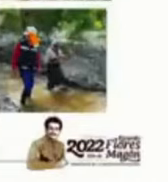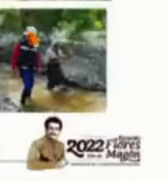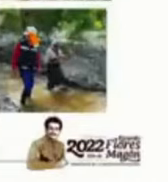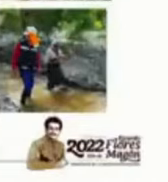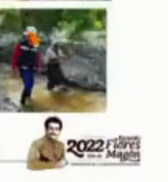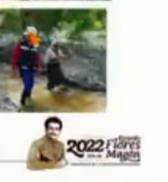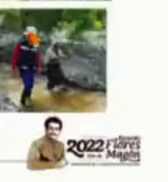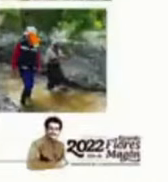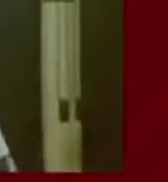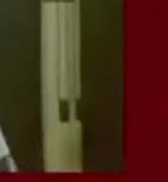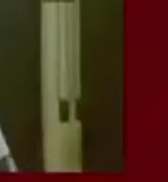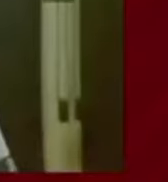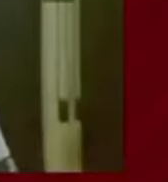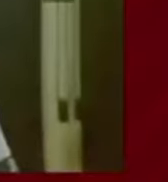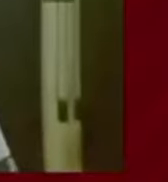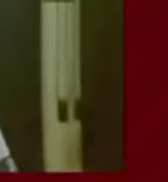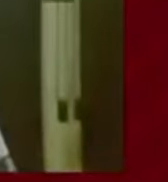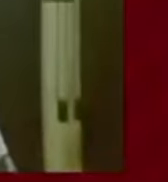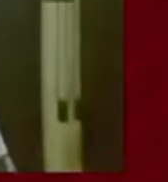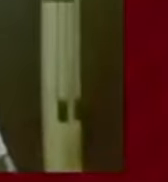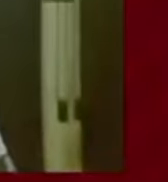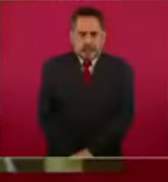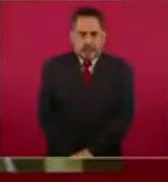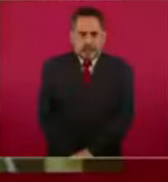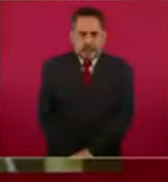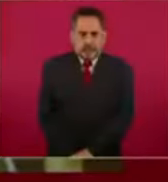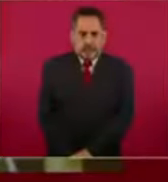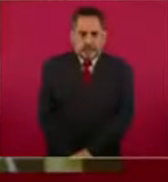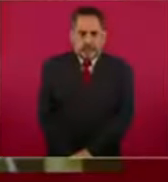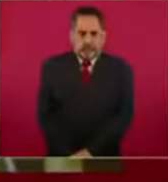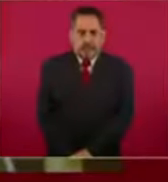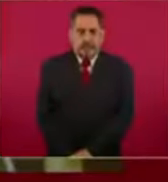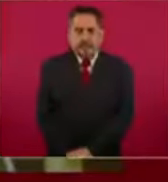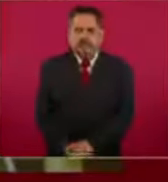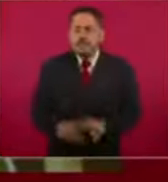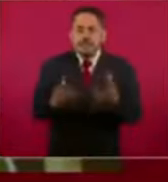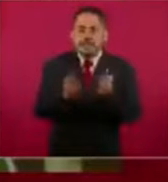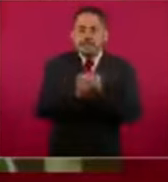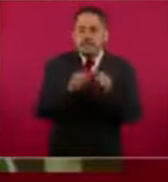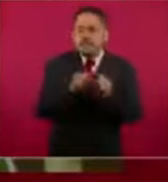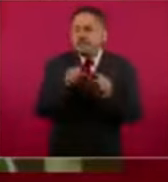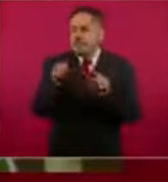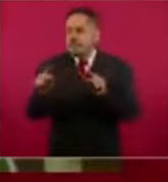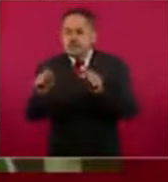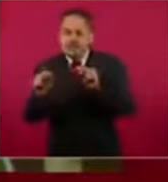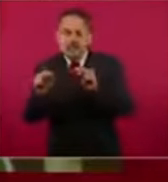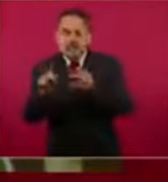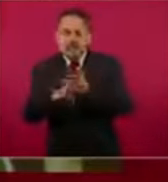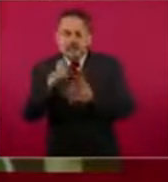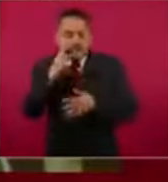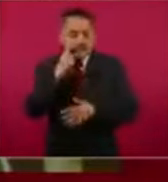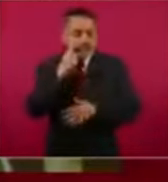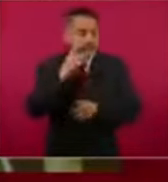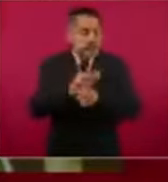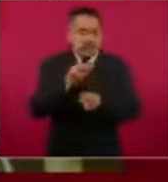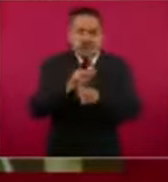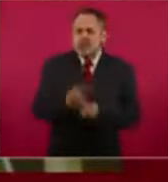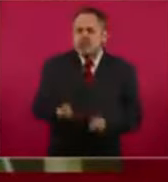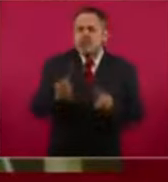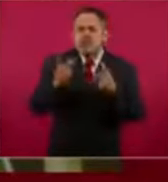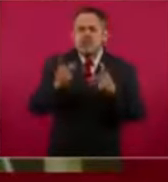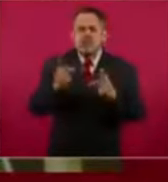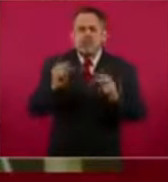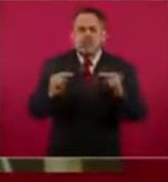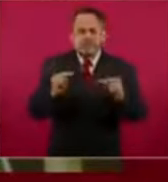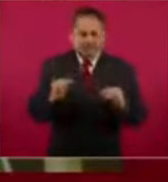han equilibrado junto con la mina de Conchas Norte. Tenemos el nivel actualizado a